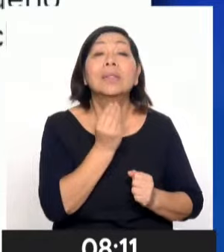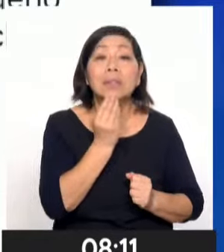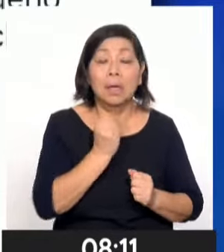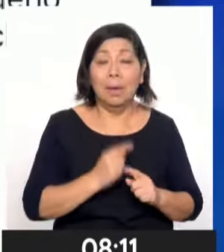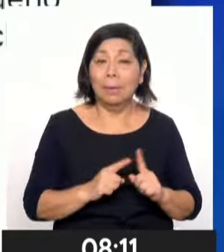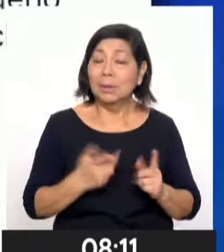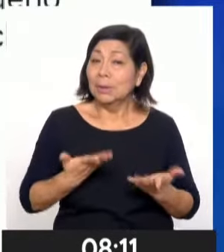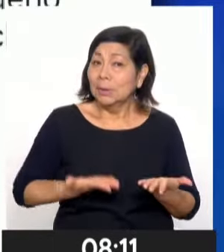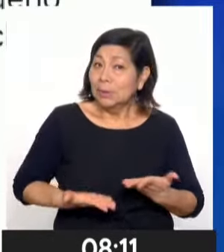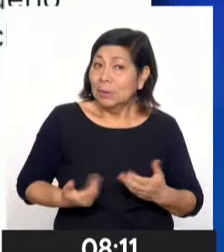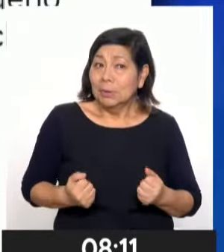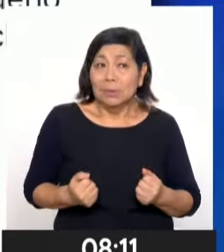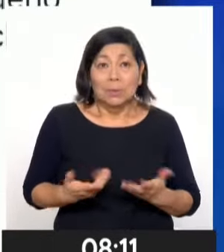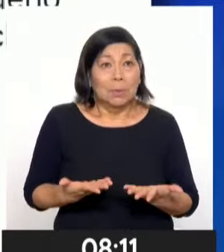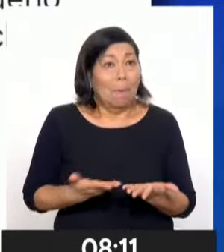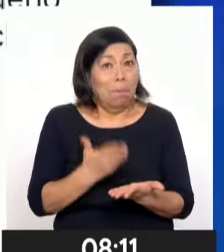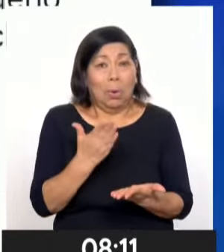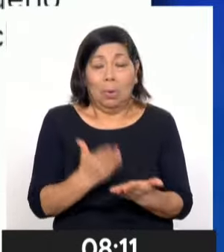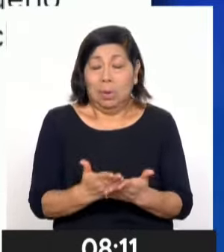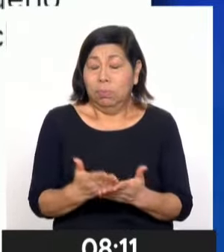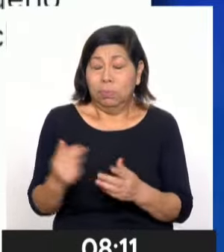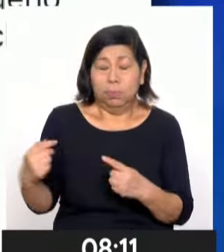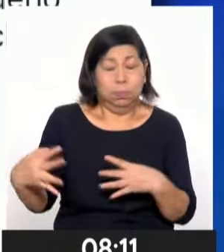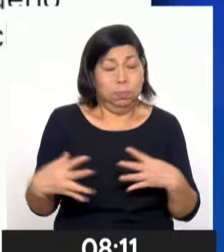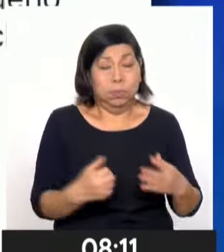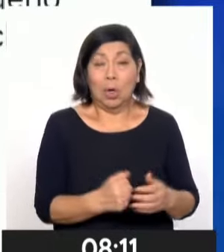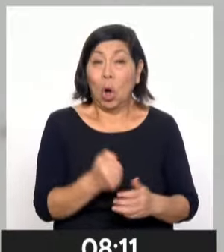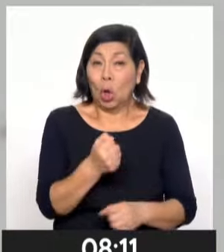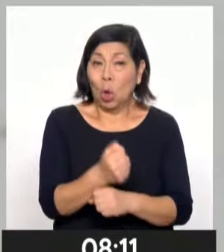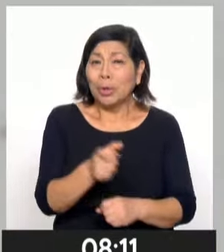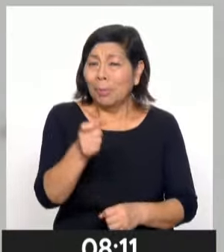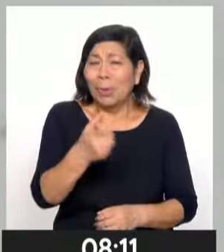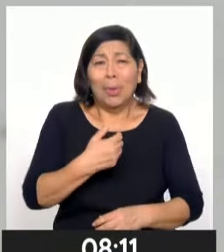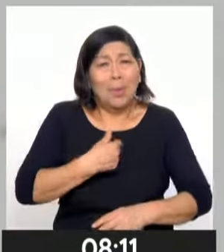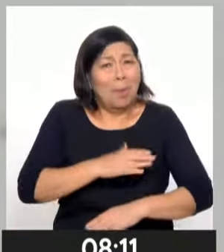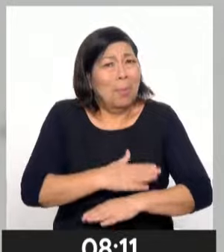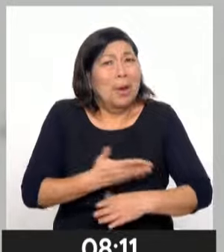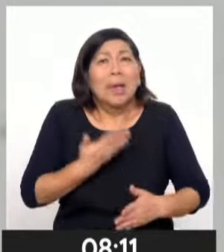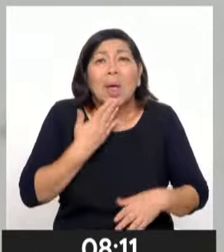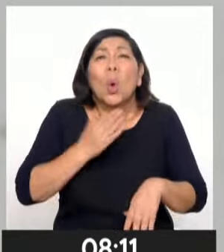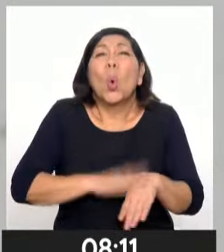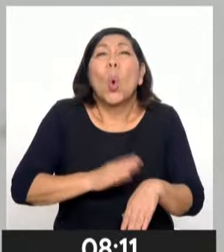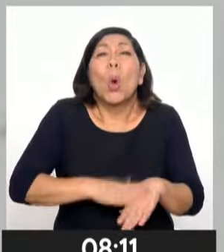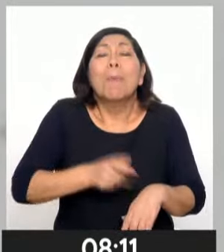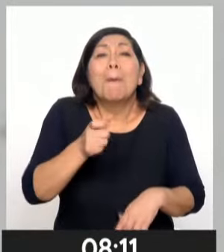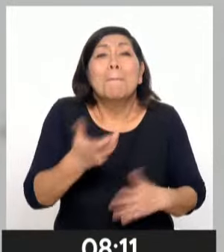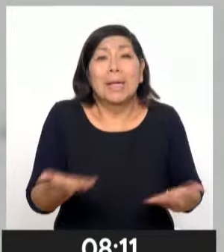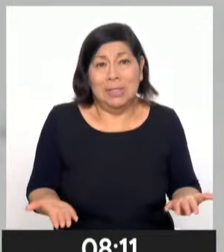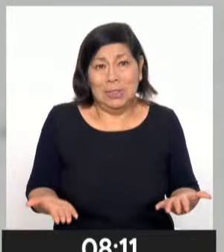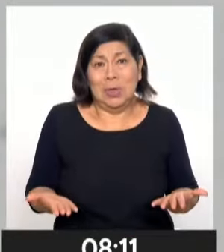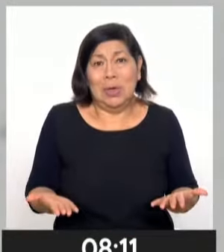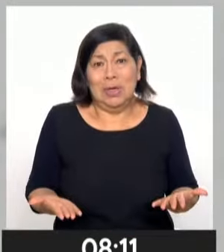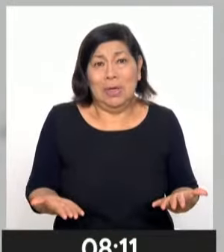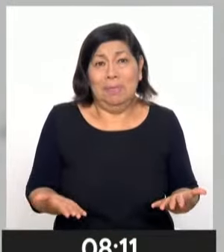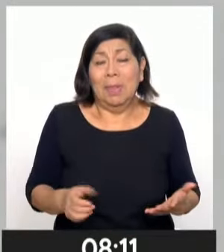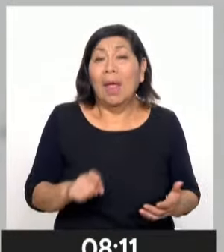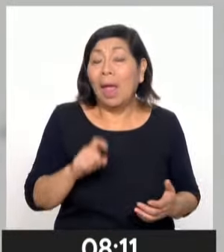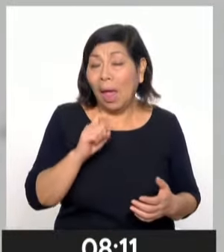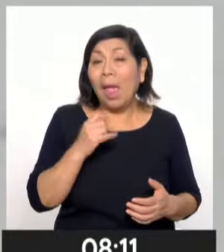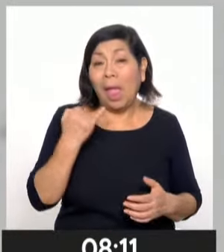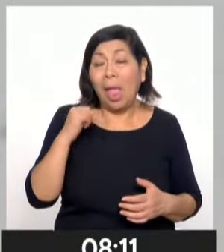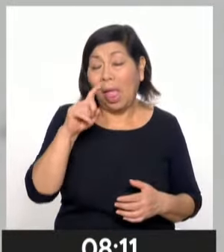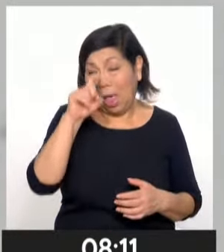lamentó que los ataques hayan causado terror y violencia contra inocentes. Desde Medio Oriente, el gobierno egipcio pidió a